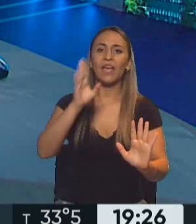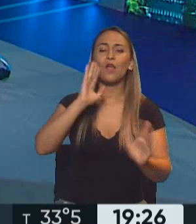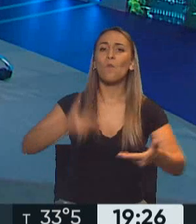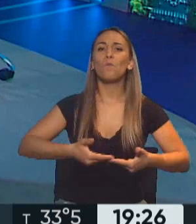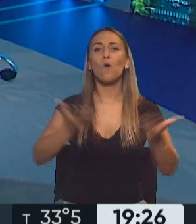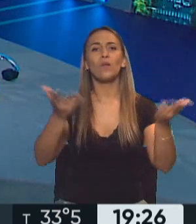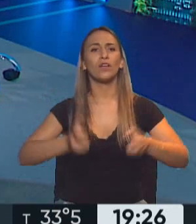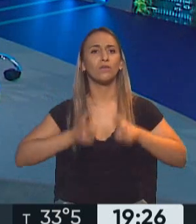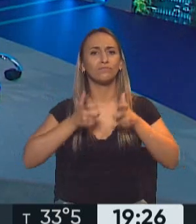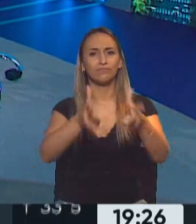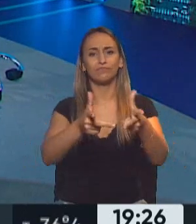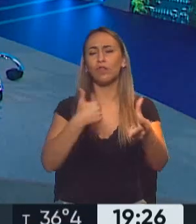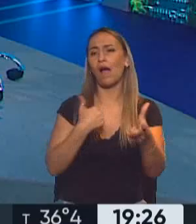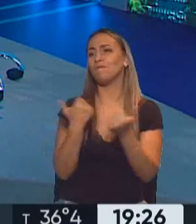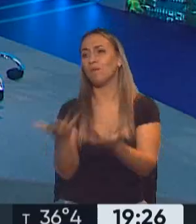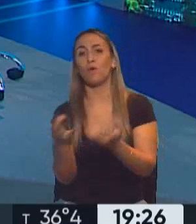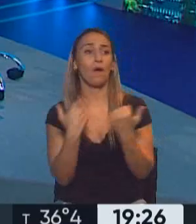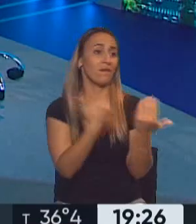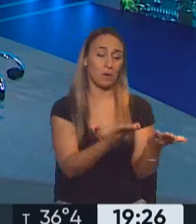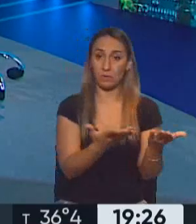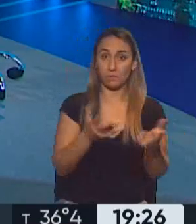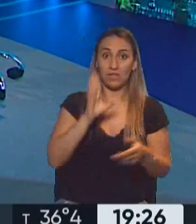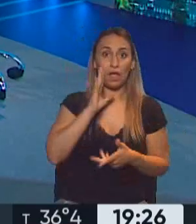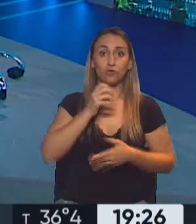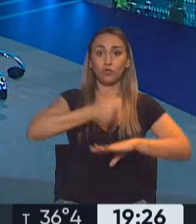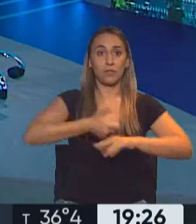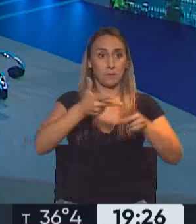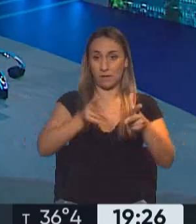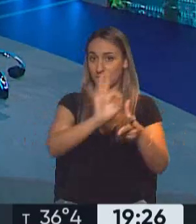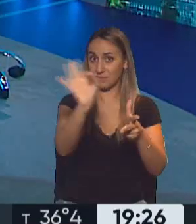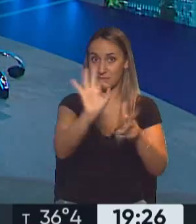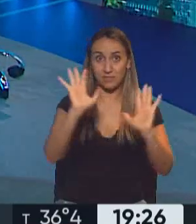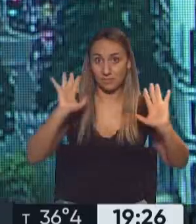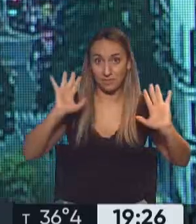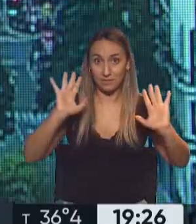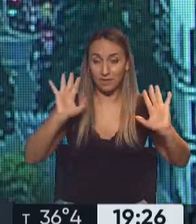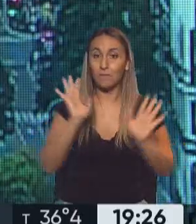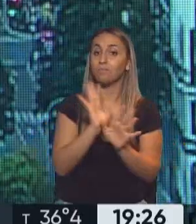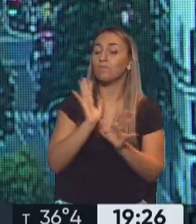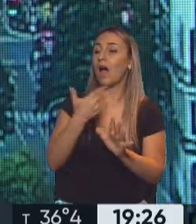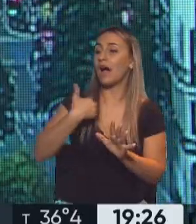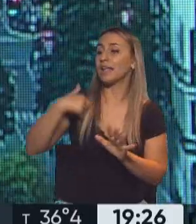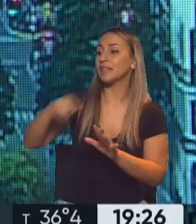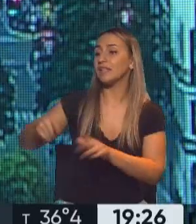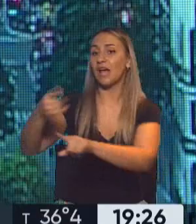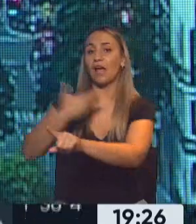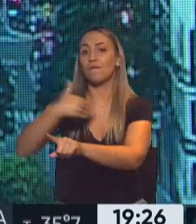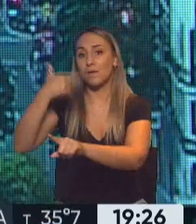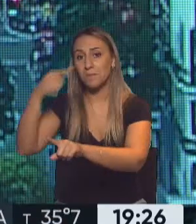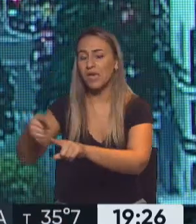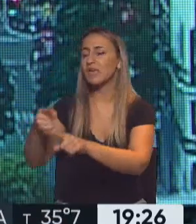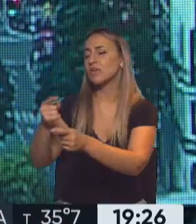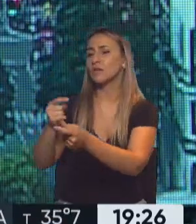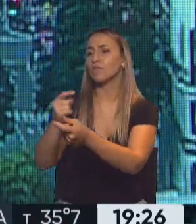y públicamente respecto de las negociaciones con Argentina en particular, más que por ahí comentarios protocolares como